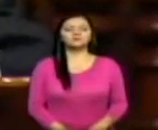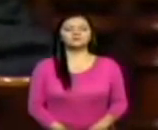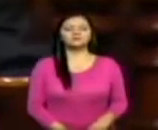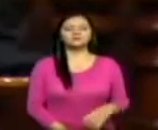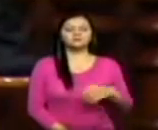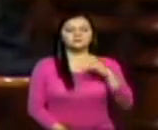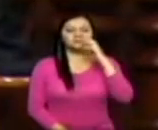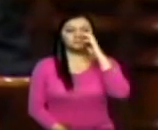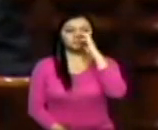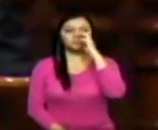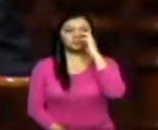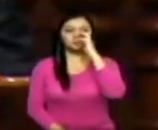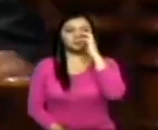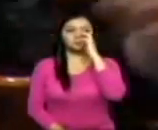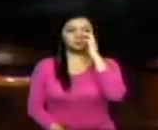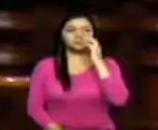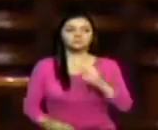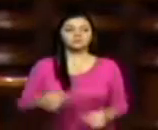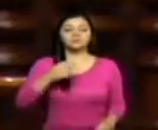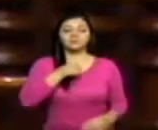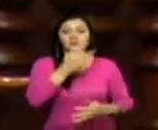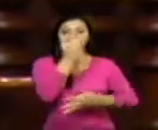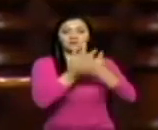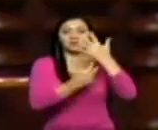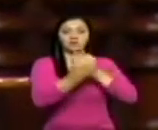Sueño para mis hijos